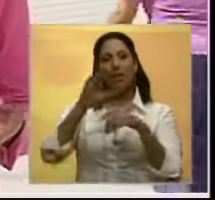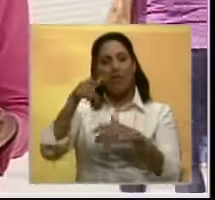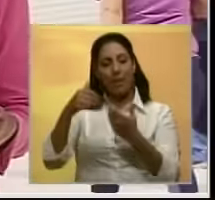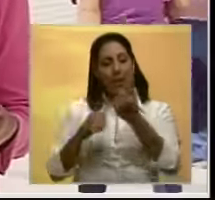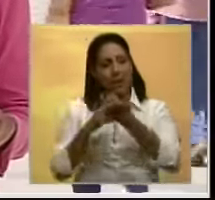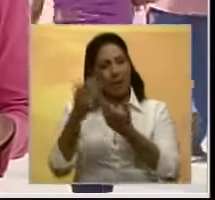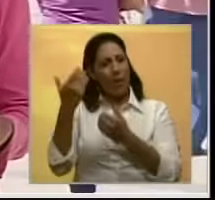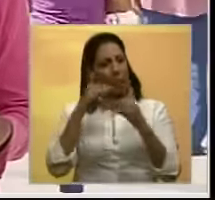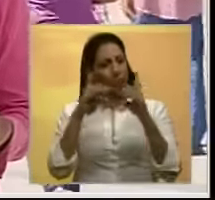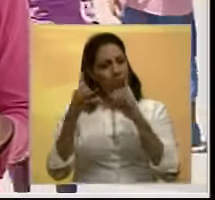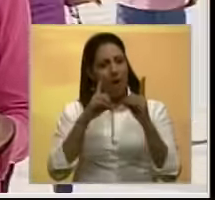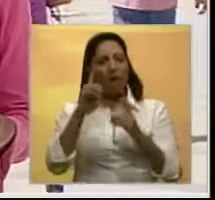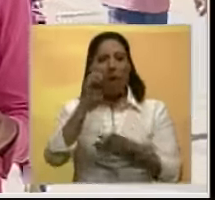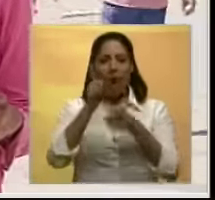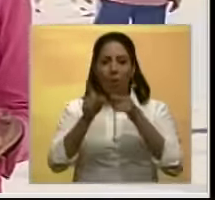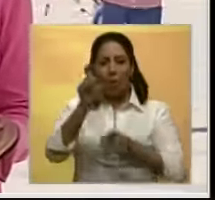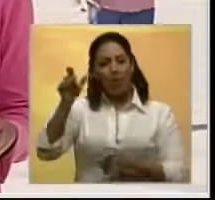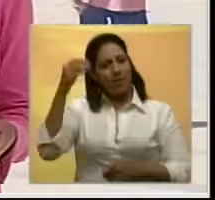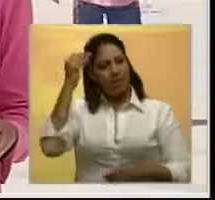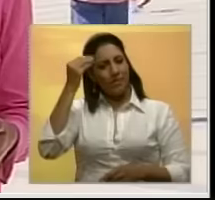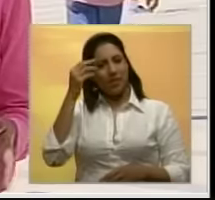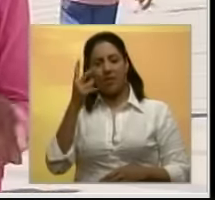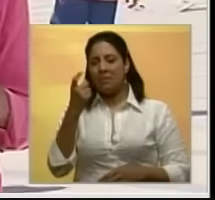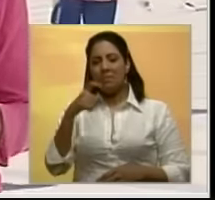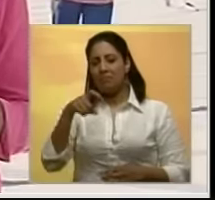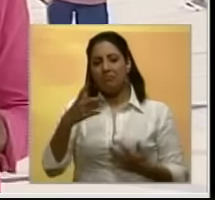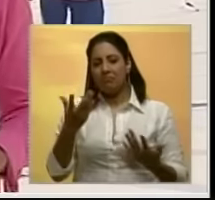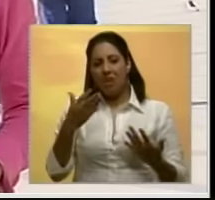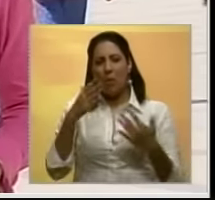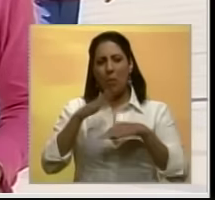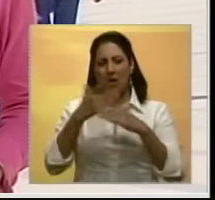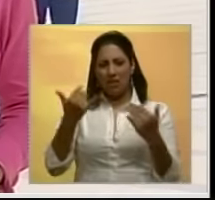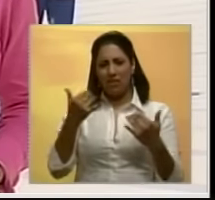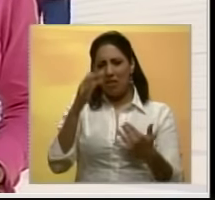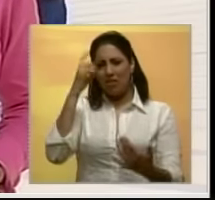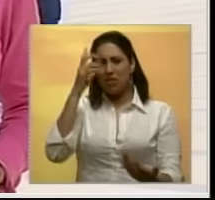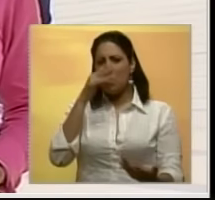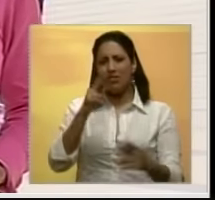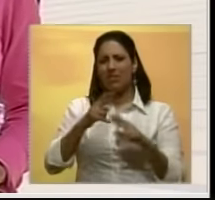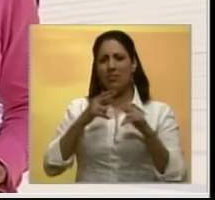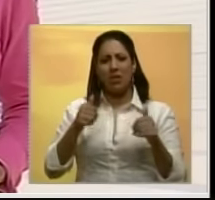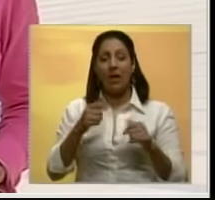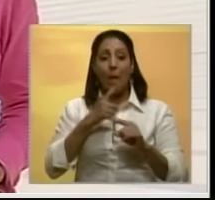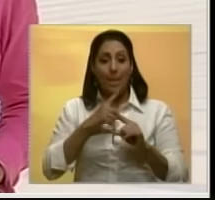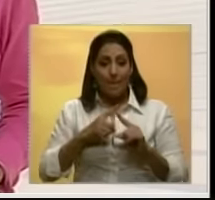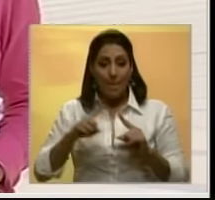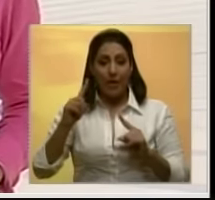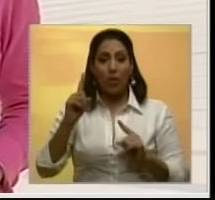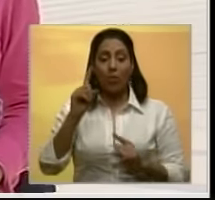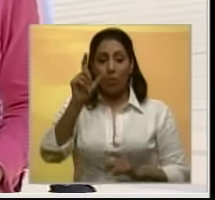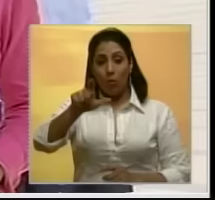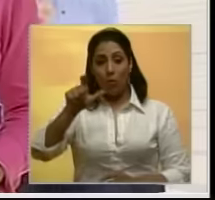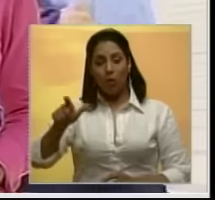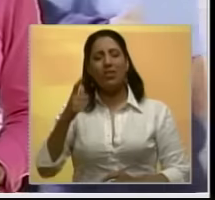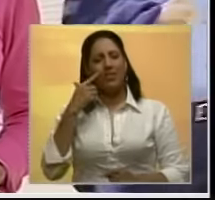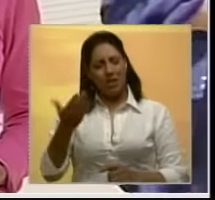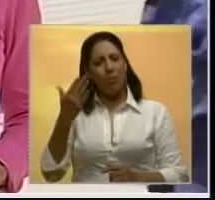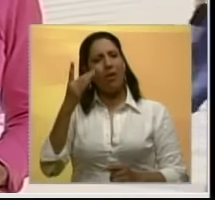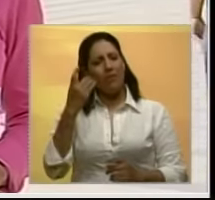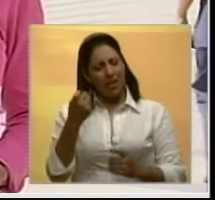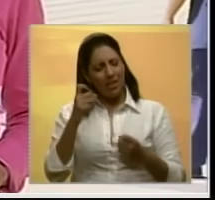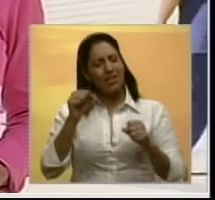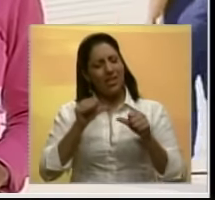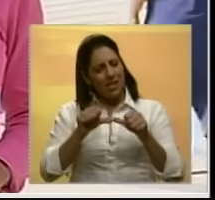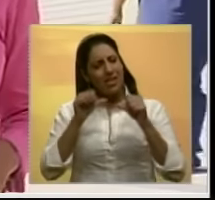al diálogo. Unos consideran que no es necesario, puesto que hasta la fecha no ha dado resultados, y otros consideran que es importante que